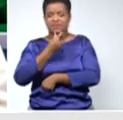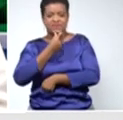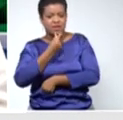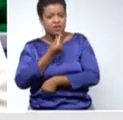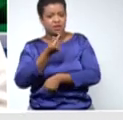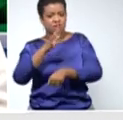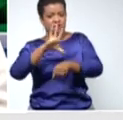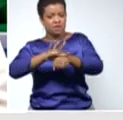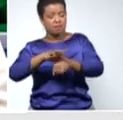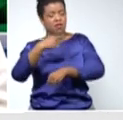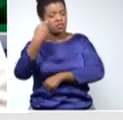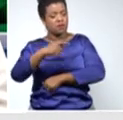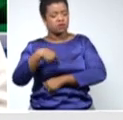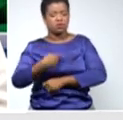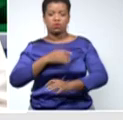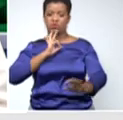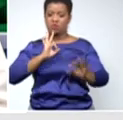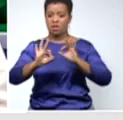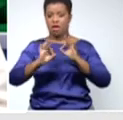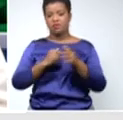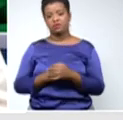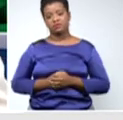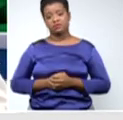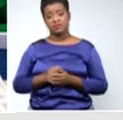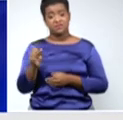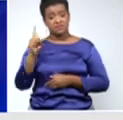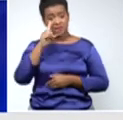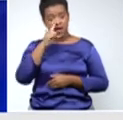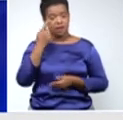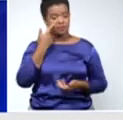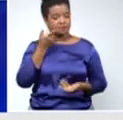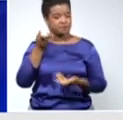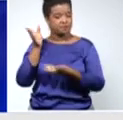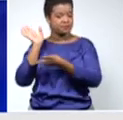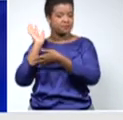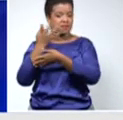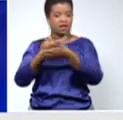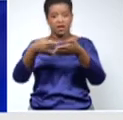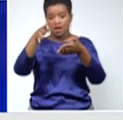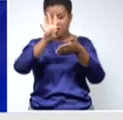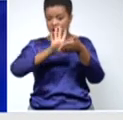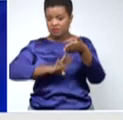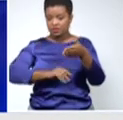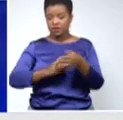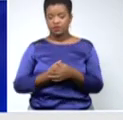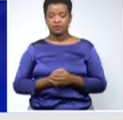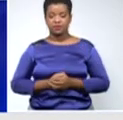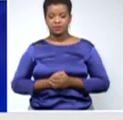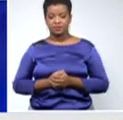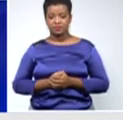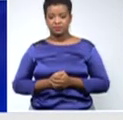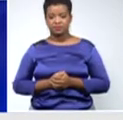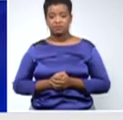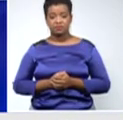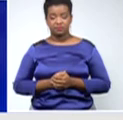actuar. Finalmente, ahí está el gráfico del comportamiento de la pandemia,